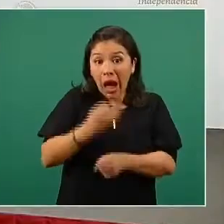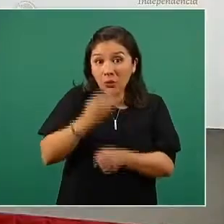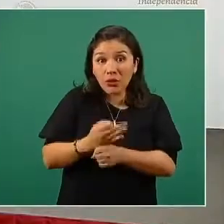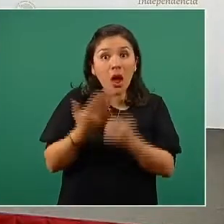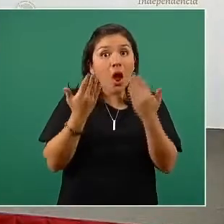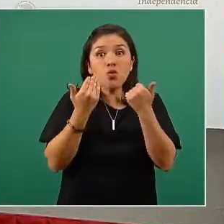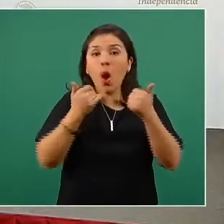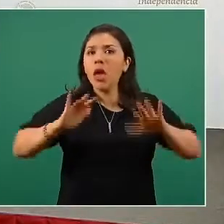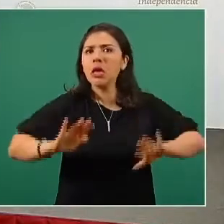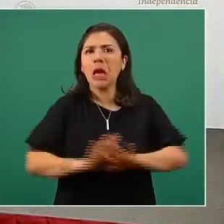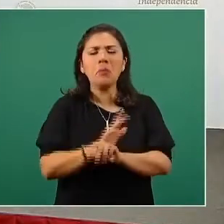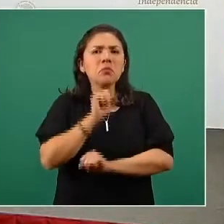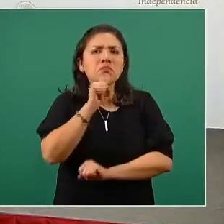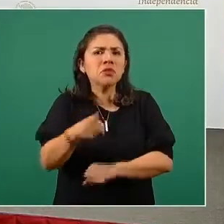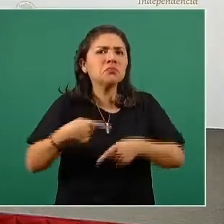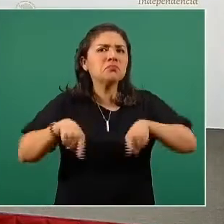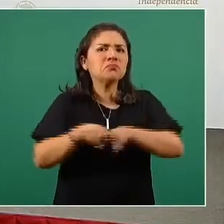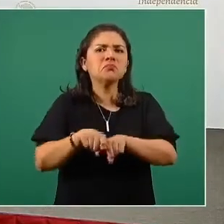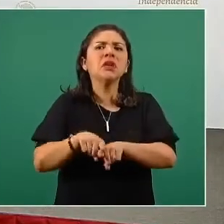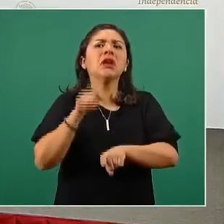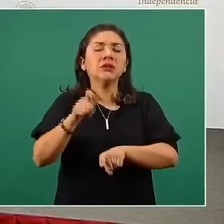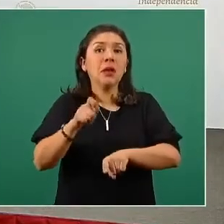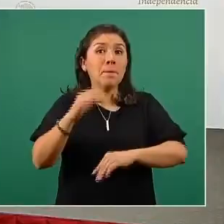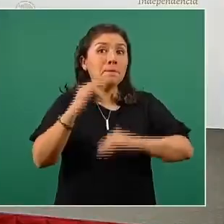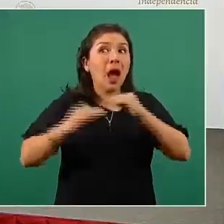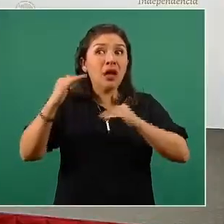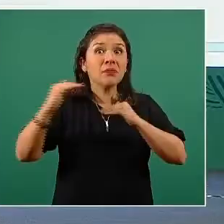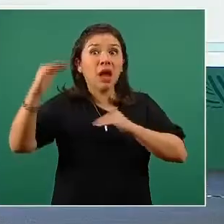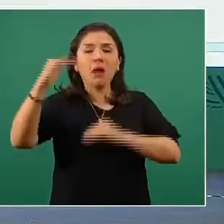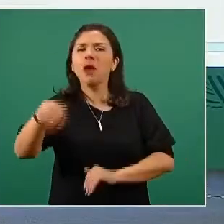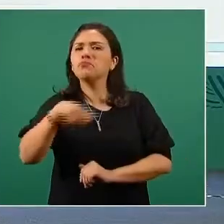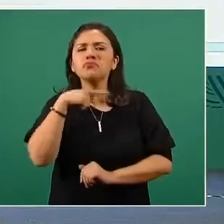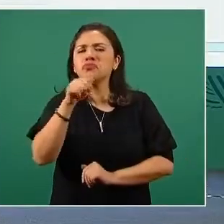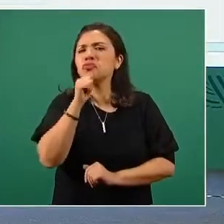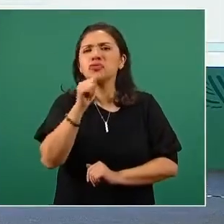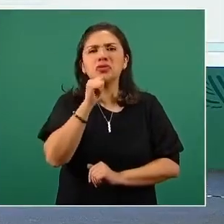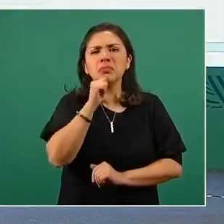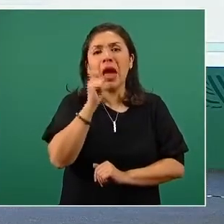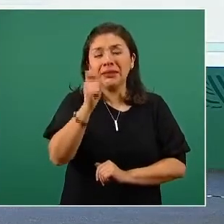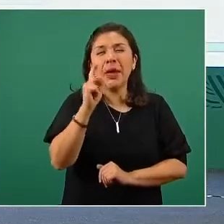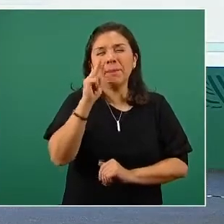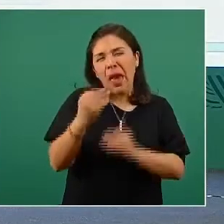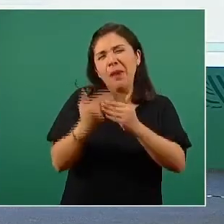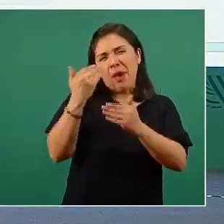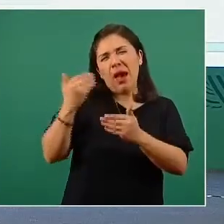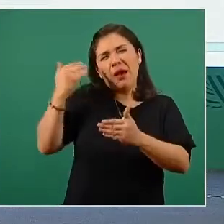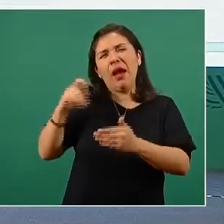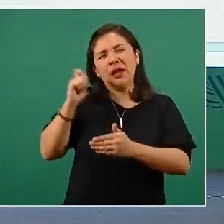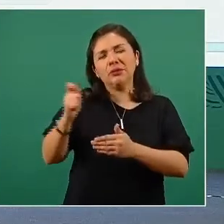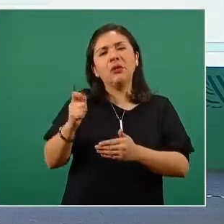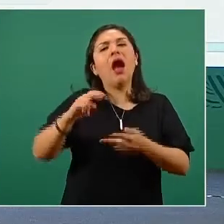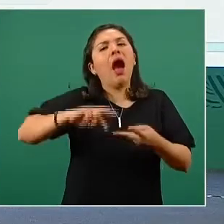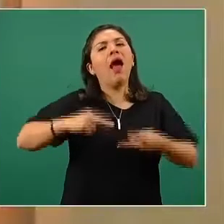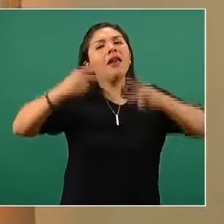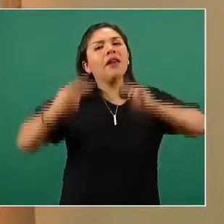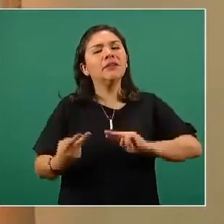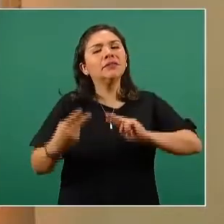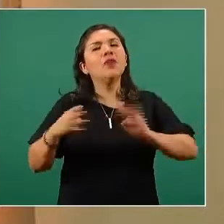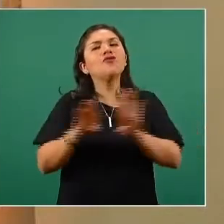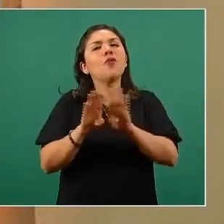no tiene cambio. ¿Esto qué significa? Que no está incrementando, y observamos en las gráficas anteriores que al contrario